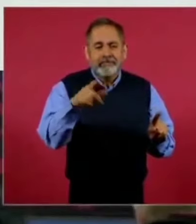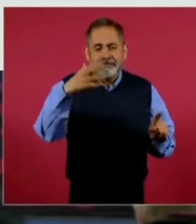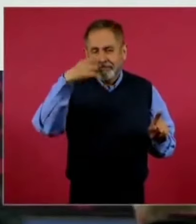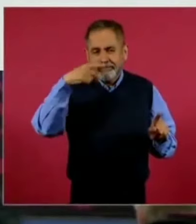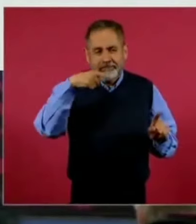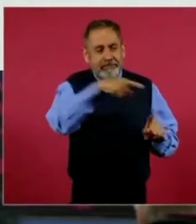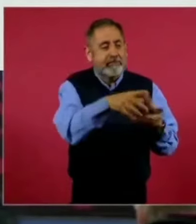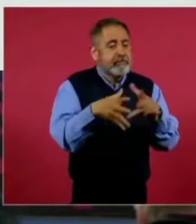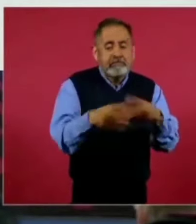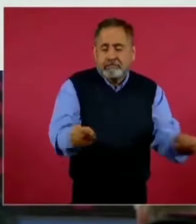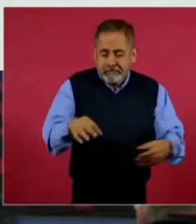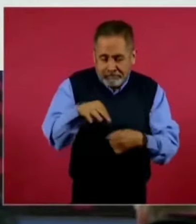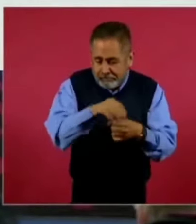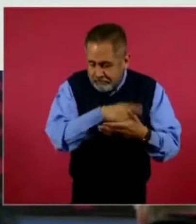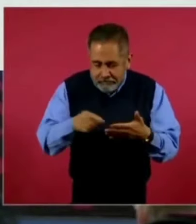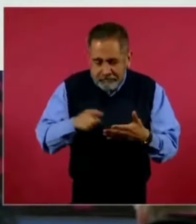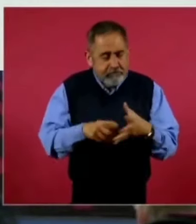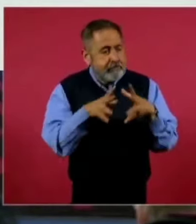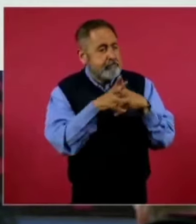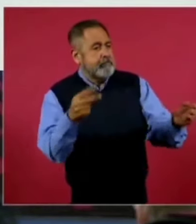desapareció 2 meses.